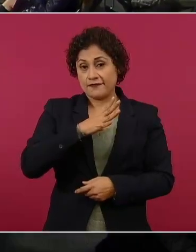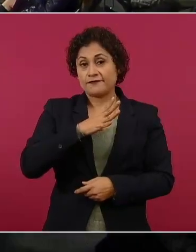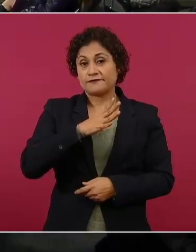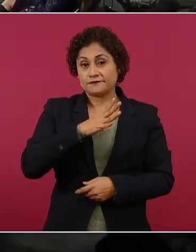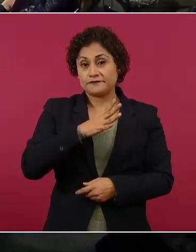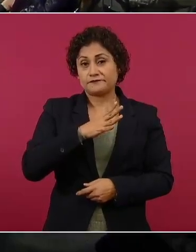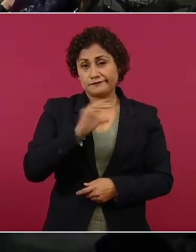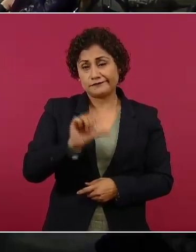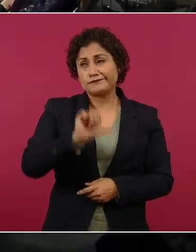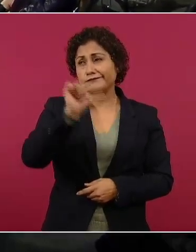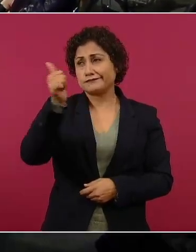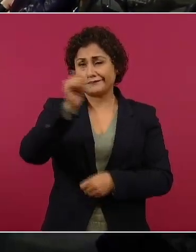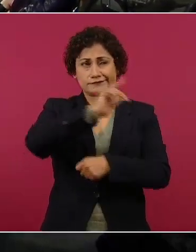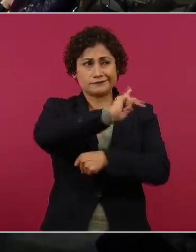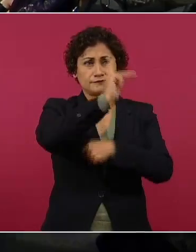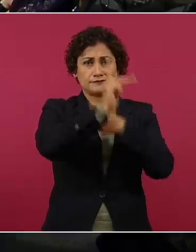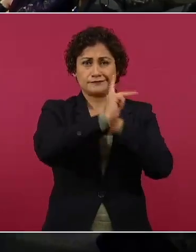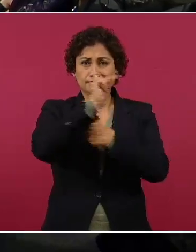casi todo el mundo.